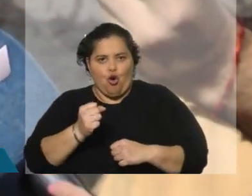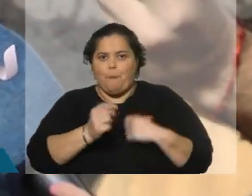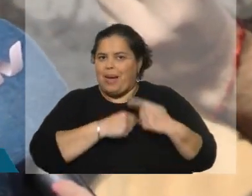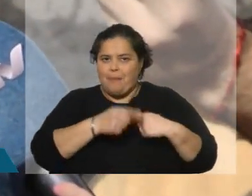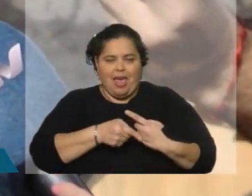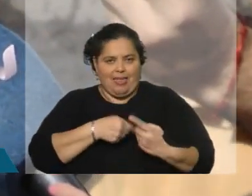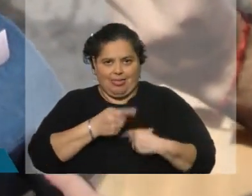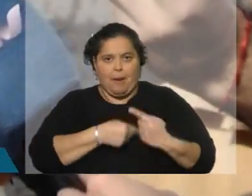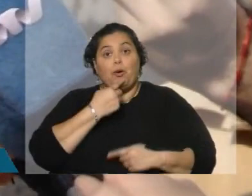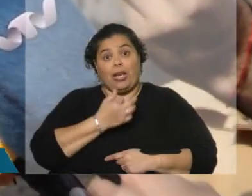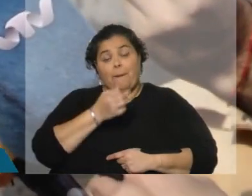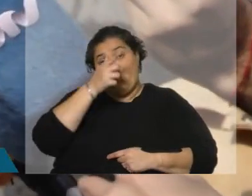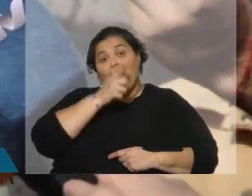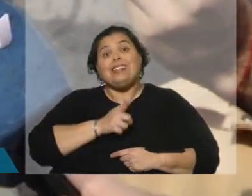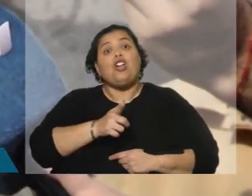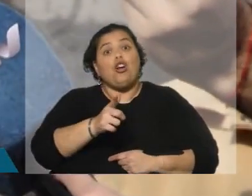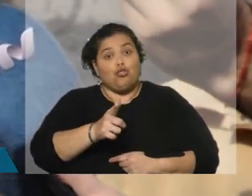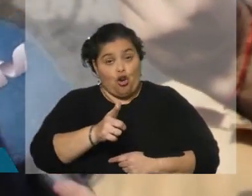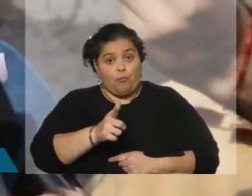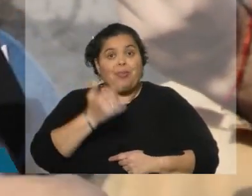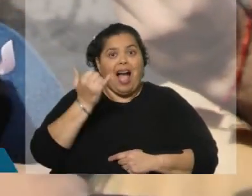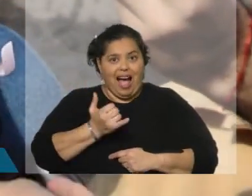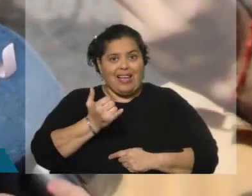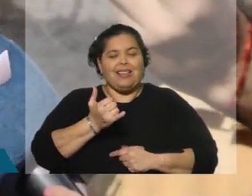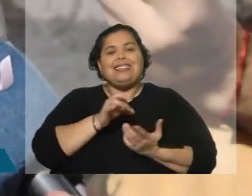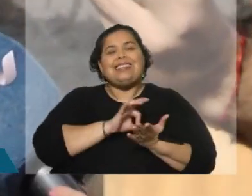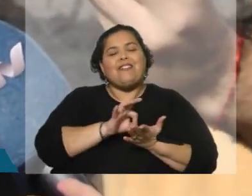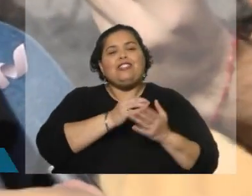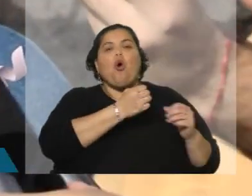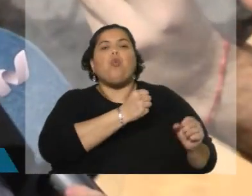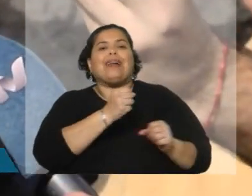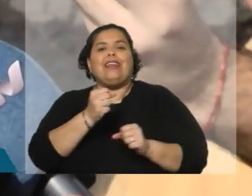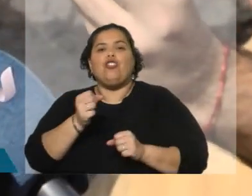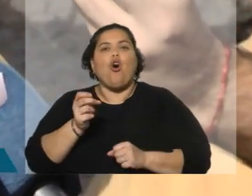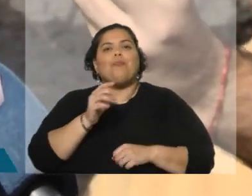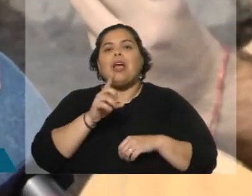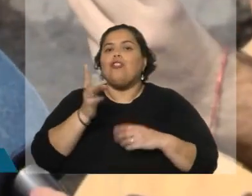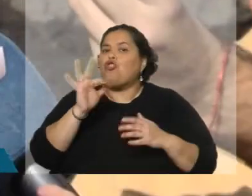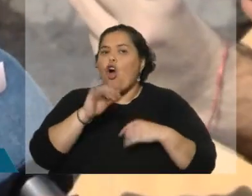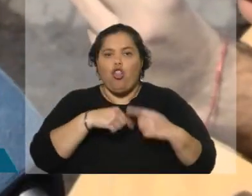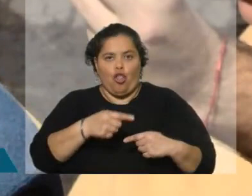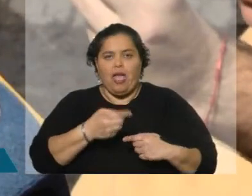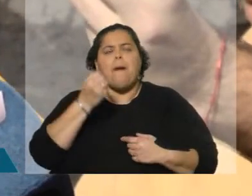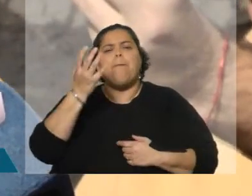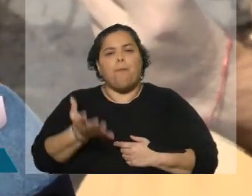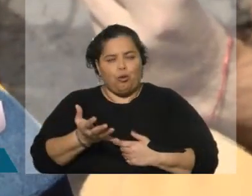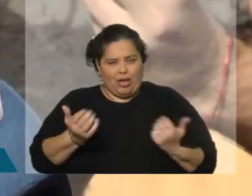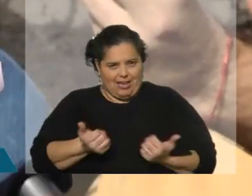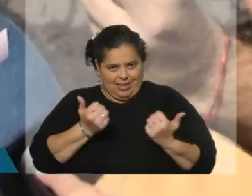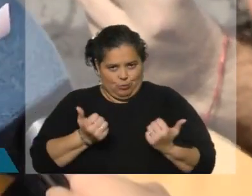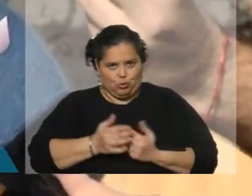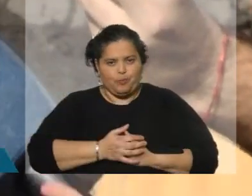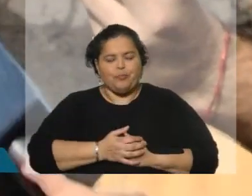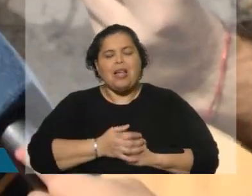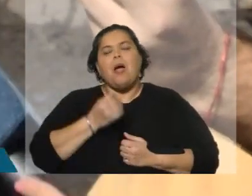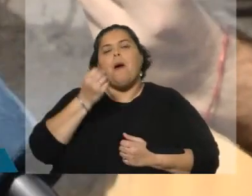permanente. Por ejemplo, en 18 de julio hay un servicio de barrido todos los días, digamos. ¿Por qué se hace esto? Se hace porque en